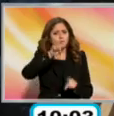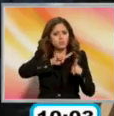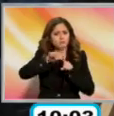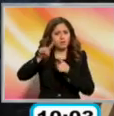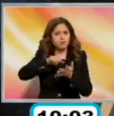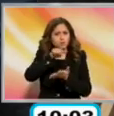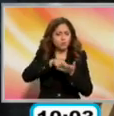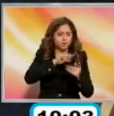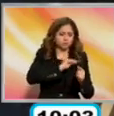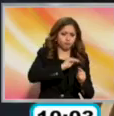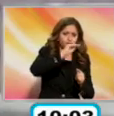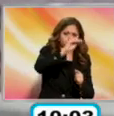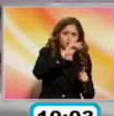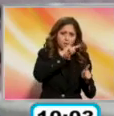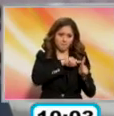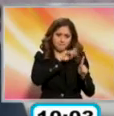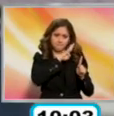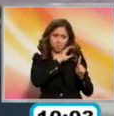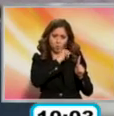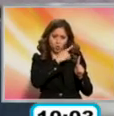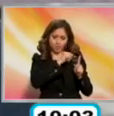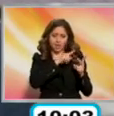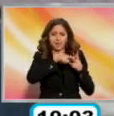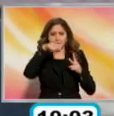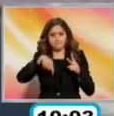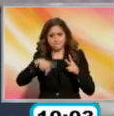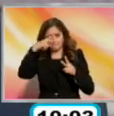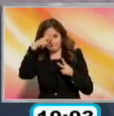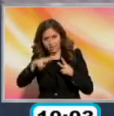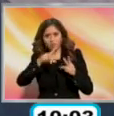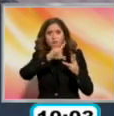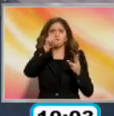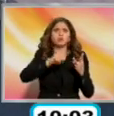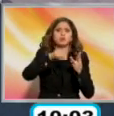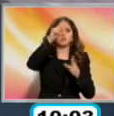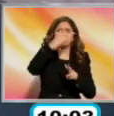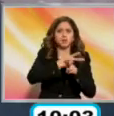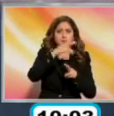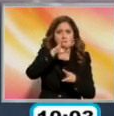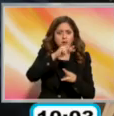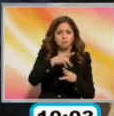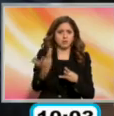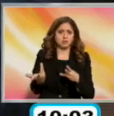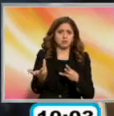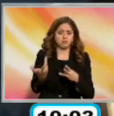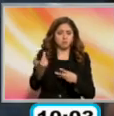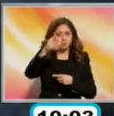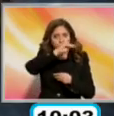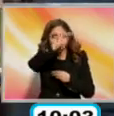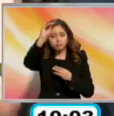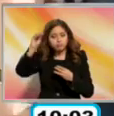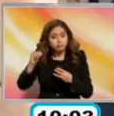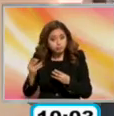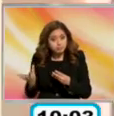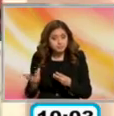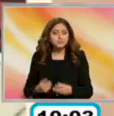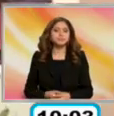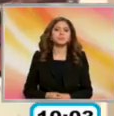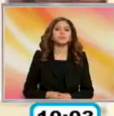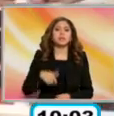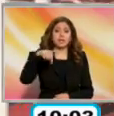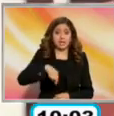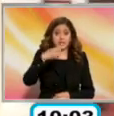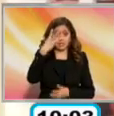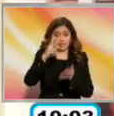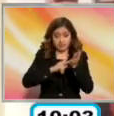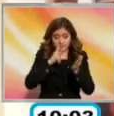vas a Miami, regresas, es la tercera ocasión que estás aquí en la República Mexicana. Así es. Esta ya es la tercera vez. Inicialmente, como que el viaje fue de